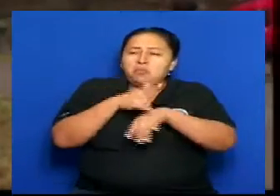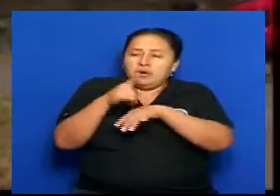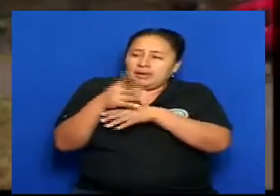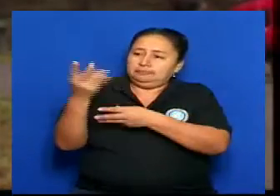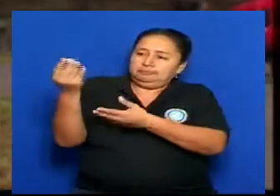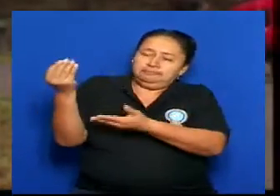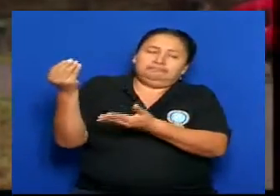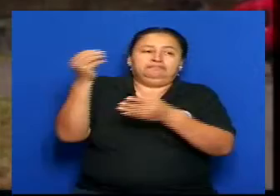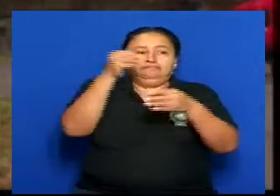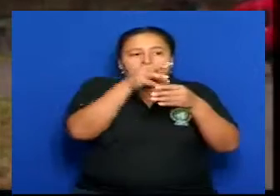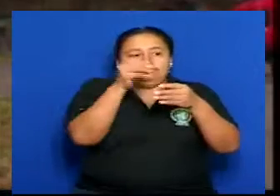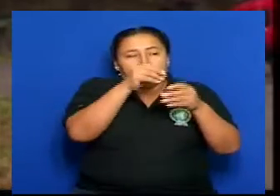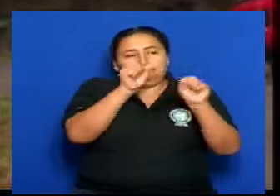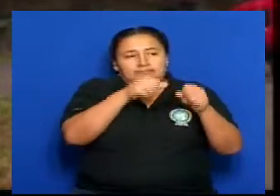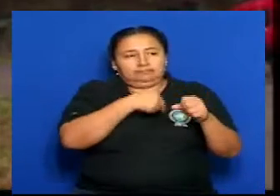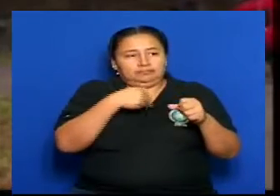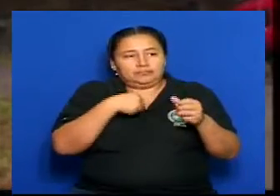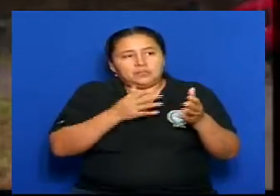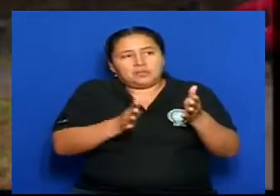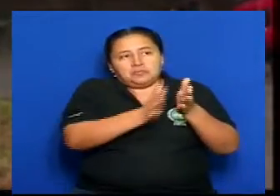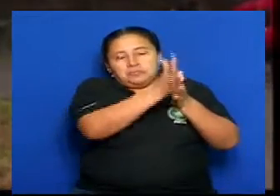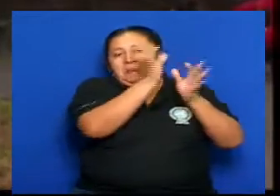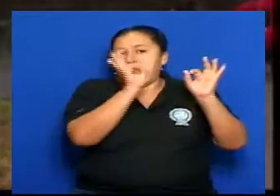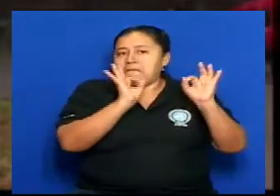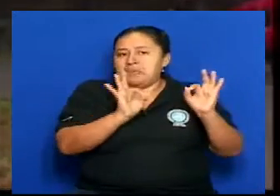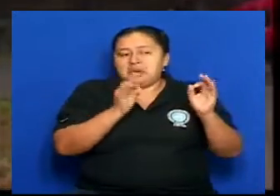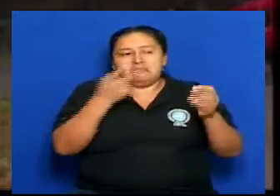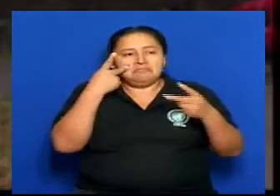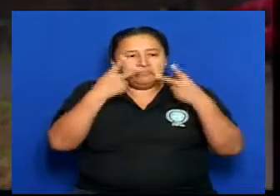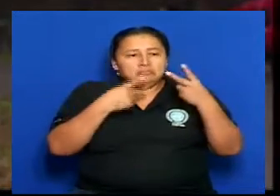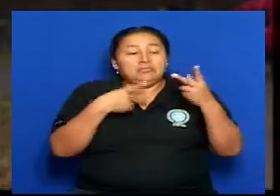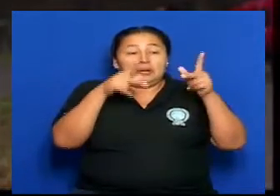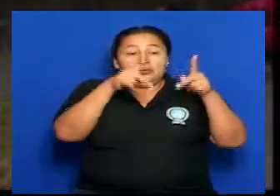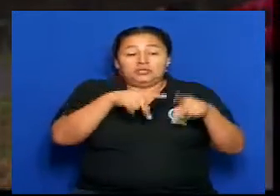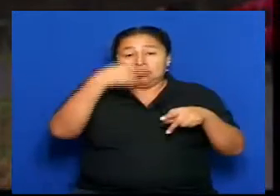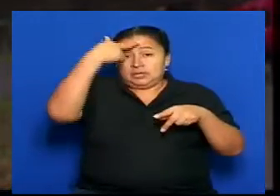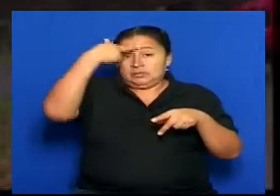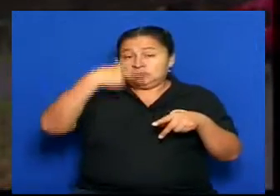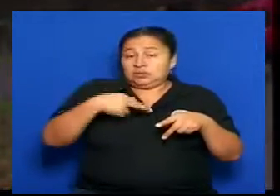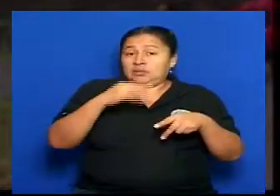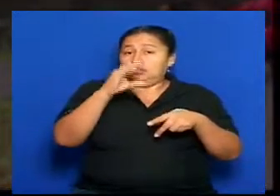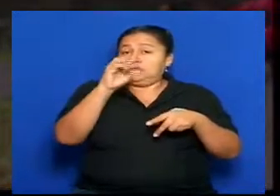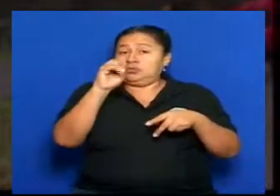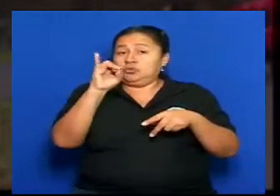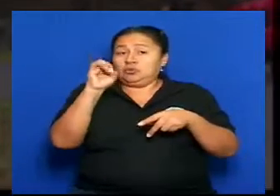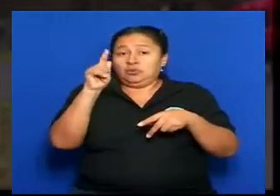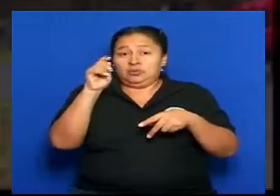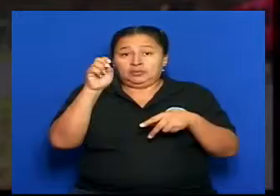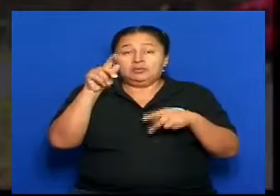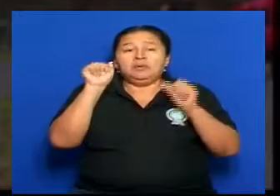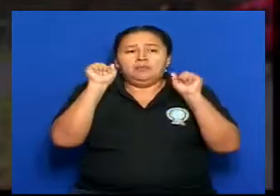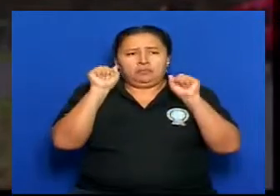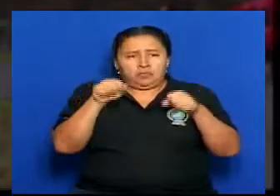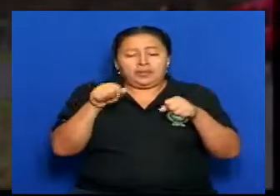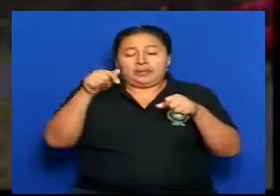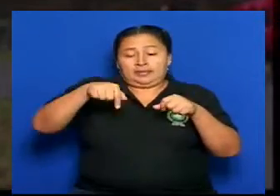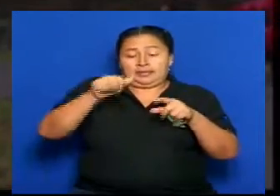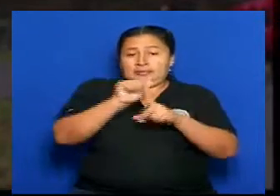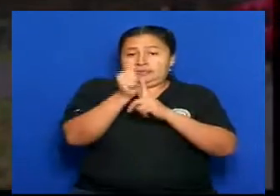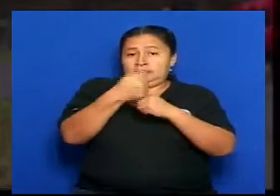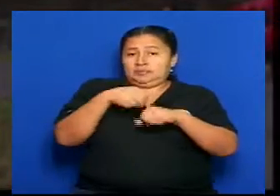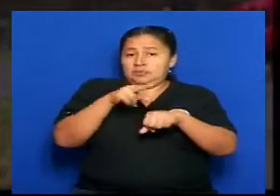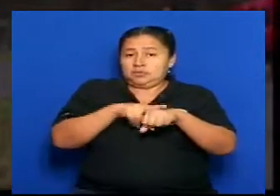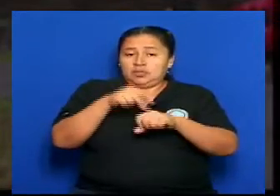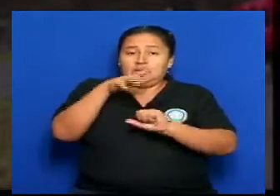para eso y ayudar para que las las personas que están a cargo del coyote puedan hacerlo desde el parlamento y desde